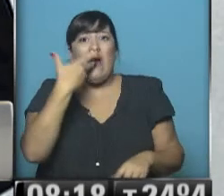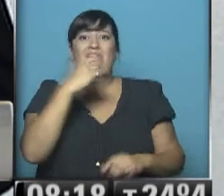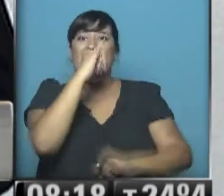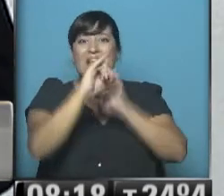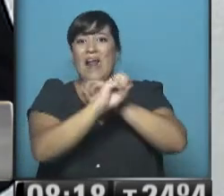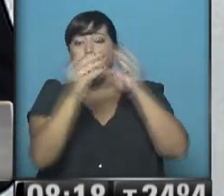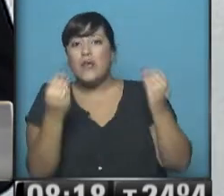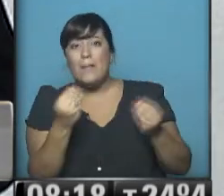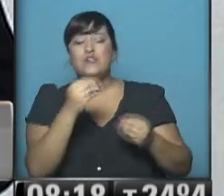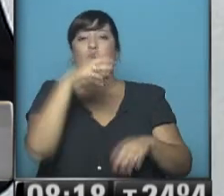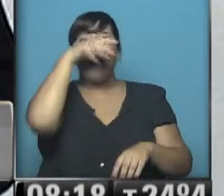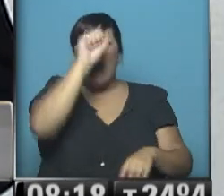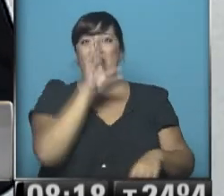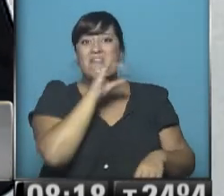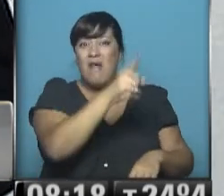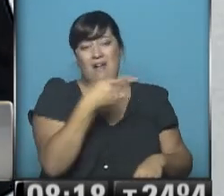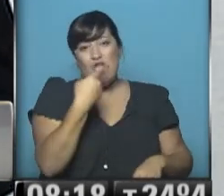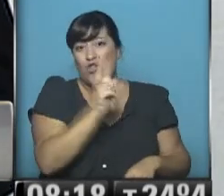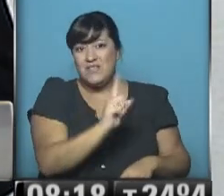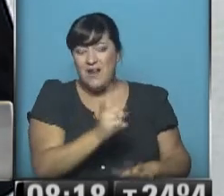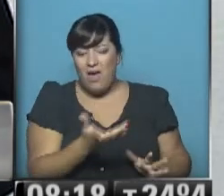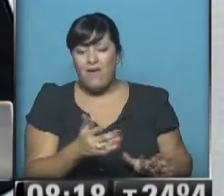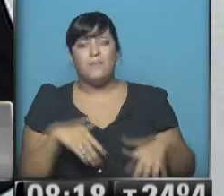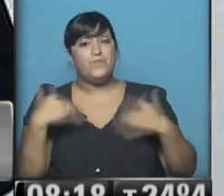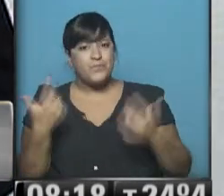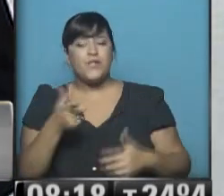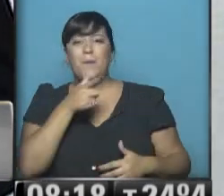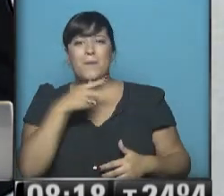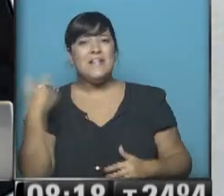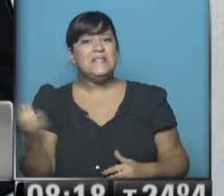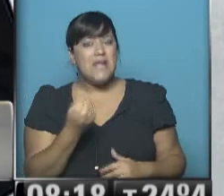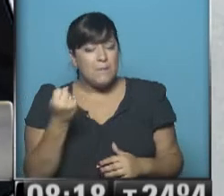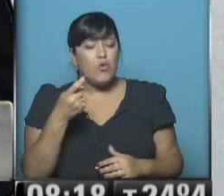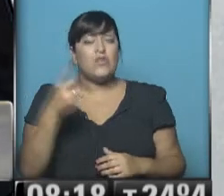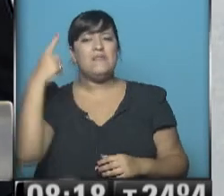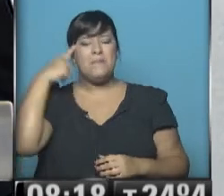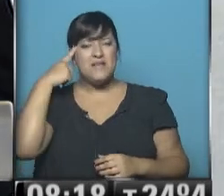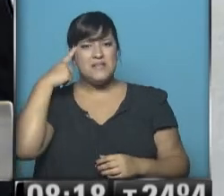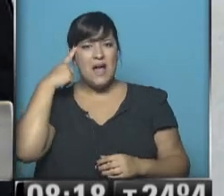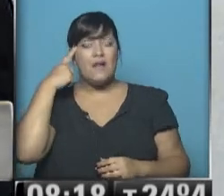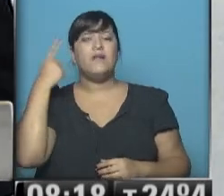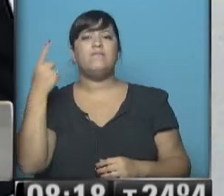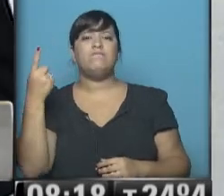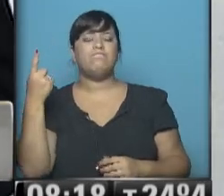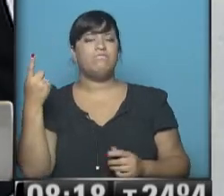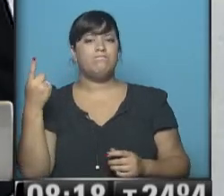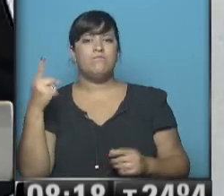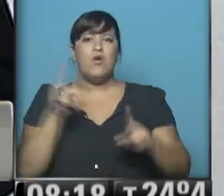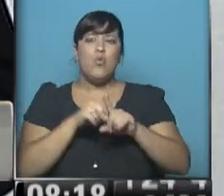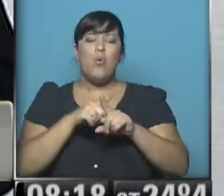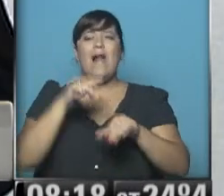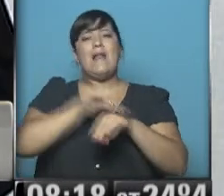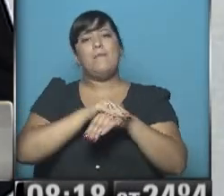entonces nos parece a nosotros que es bueno pensar que nadie debe trasladar la responsabilidad